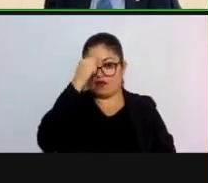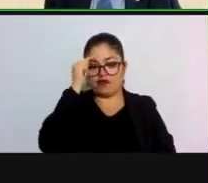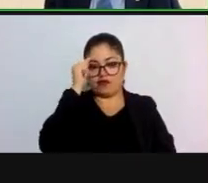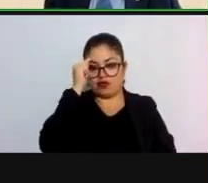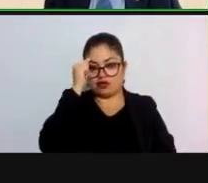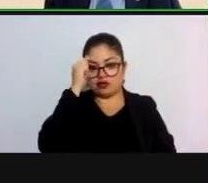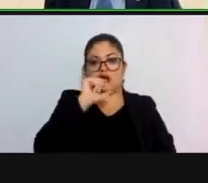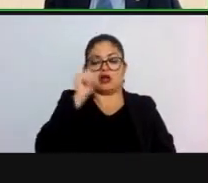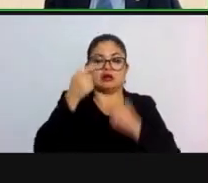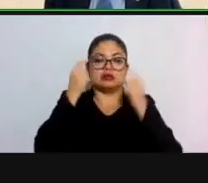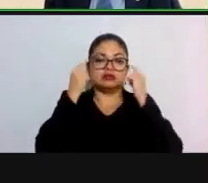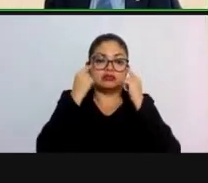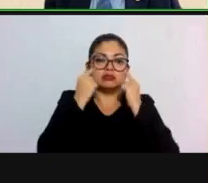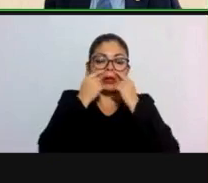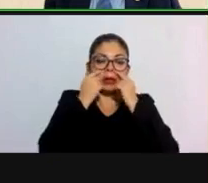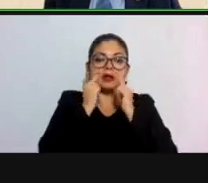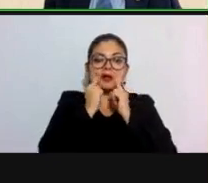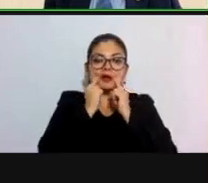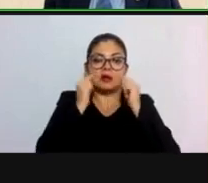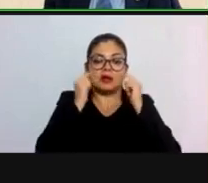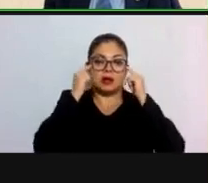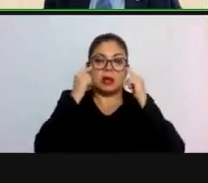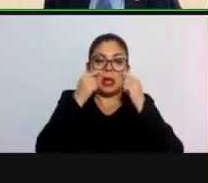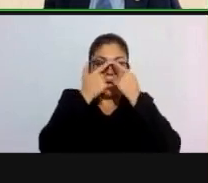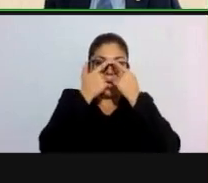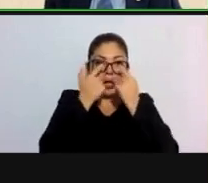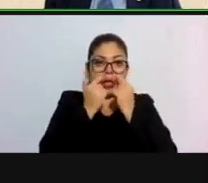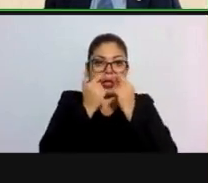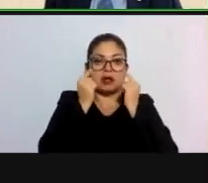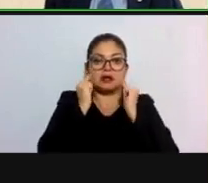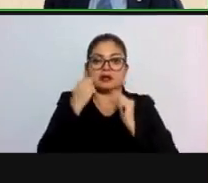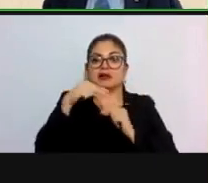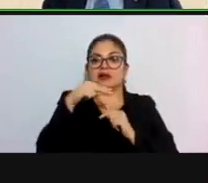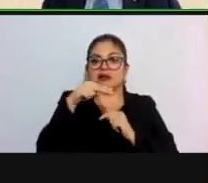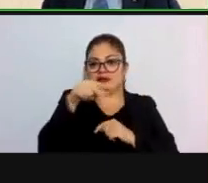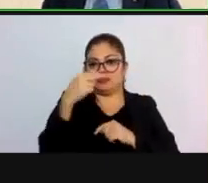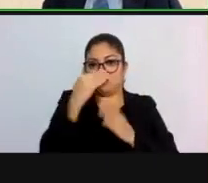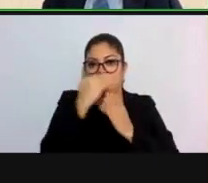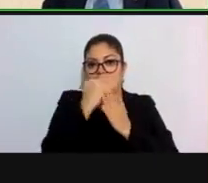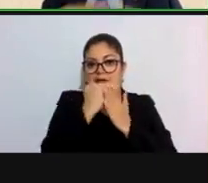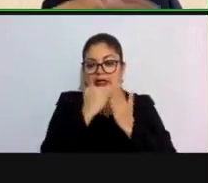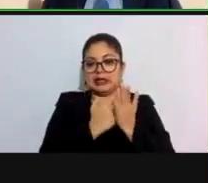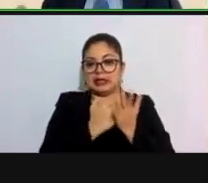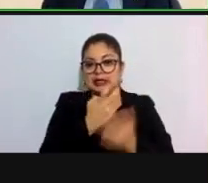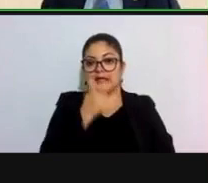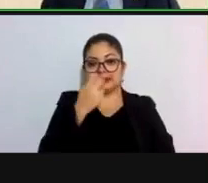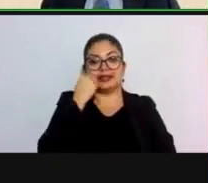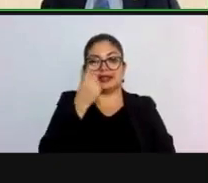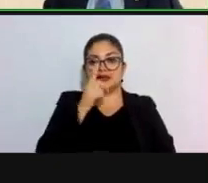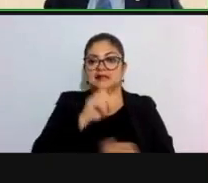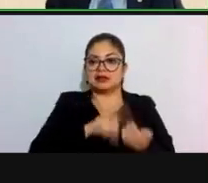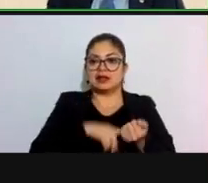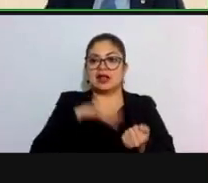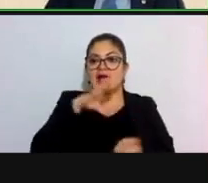celdillas etmoidales y los senos maxilares. Todo esto forma un sistema cubierto de mucosa, húmedo, con